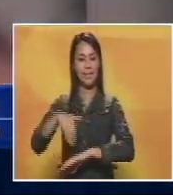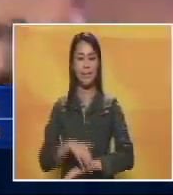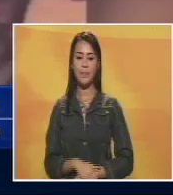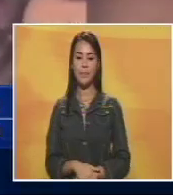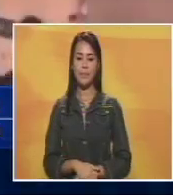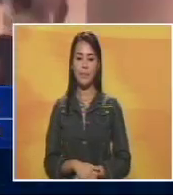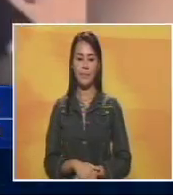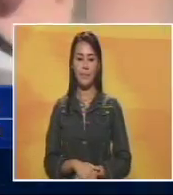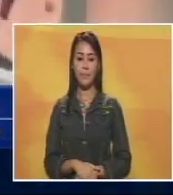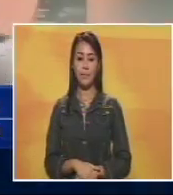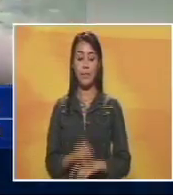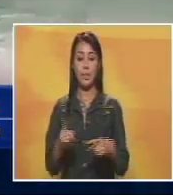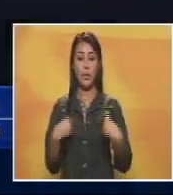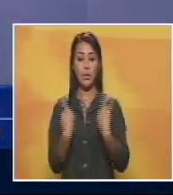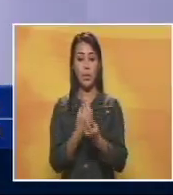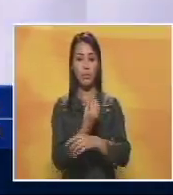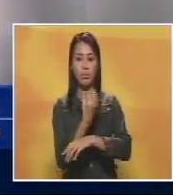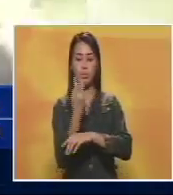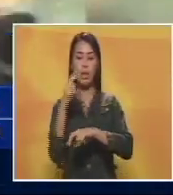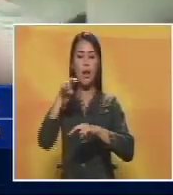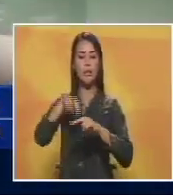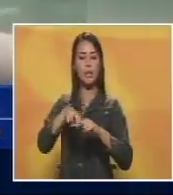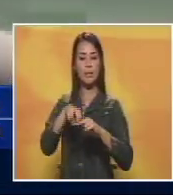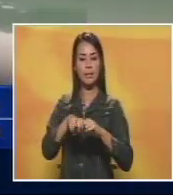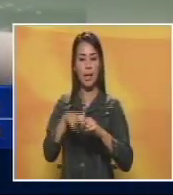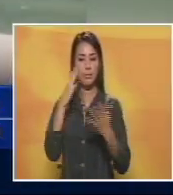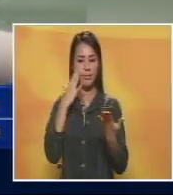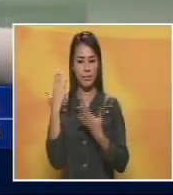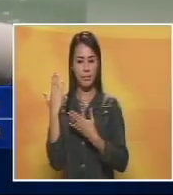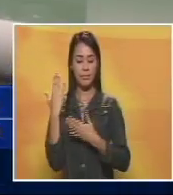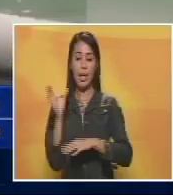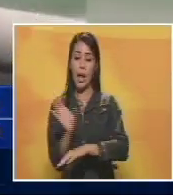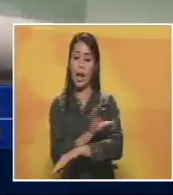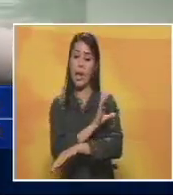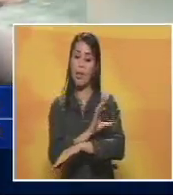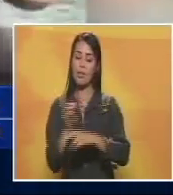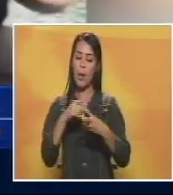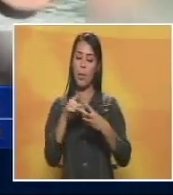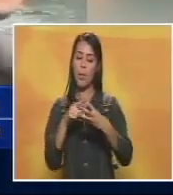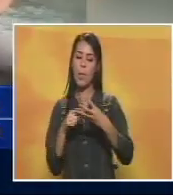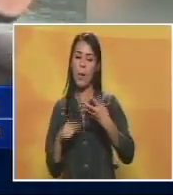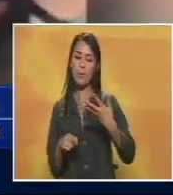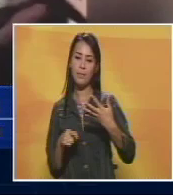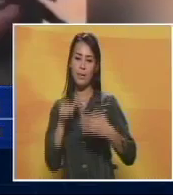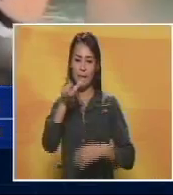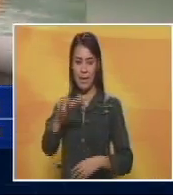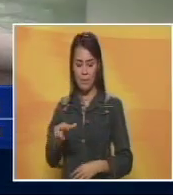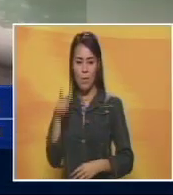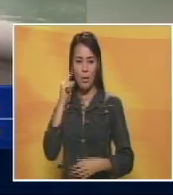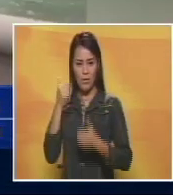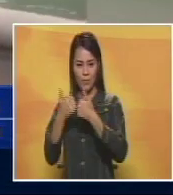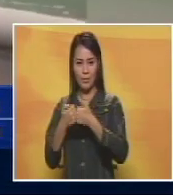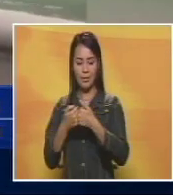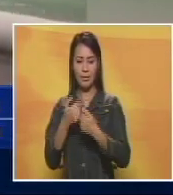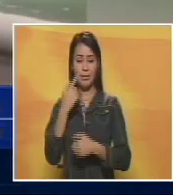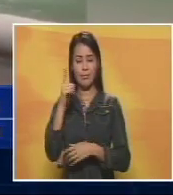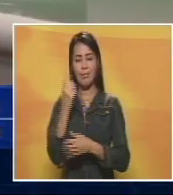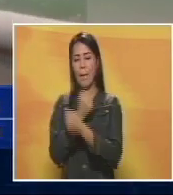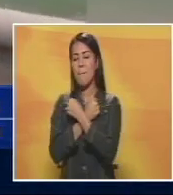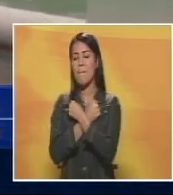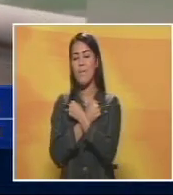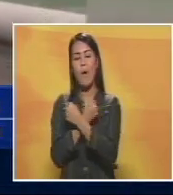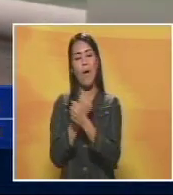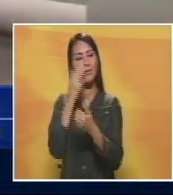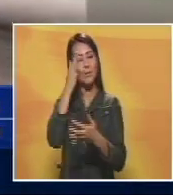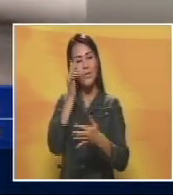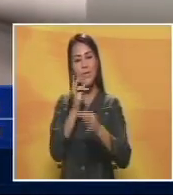se posó frente a la fuente en los exteriores del Palacio de Buckingham y dedicó una serie de canciones a Hailey. En un momento dijo que ella era el amor de su vida